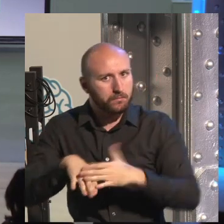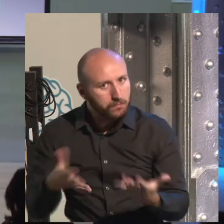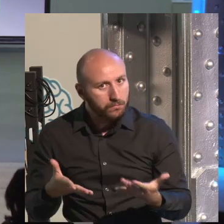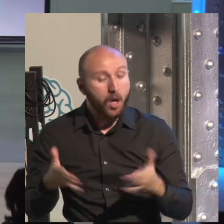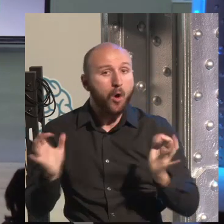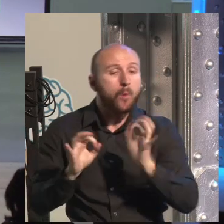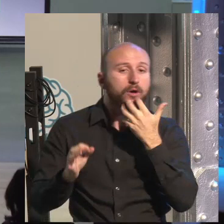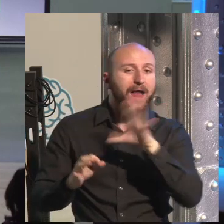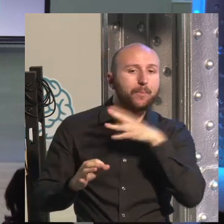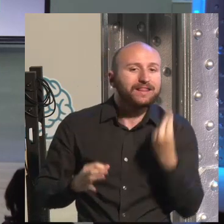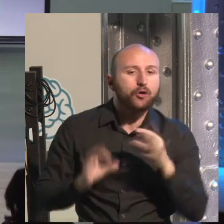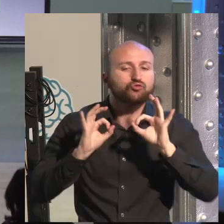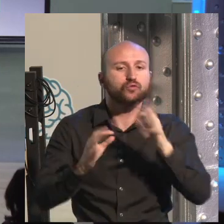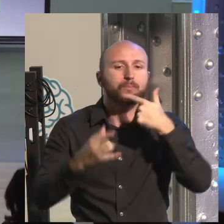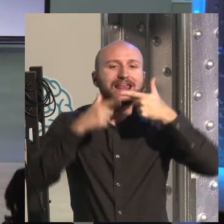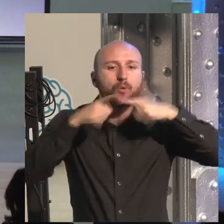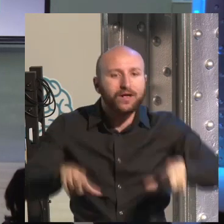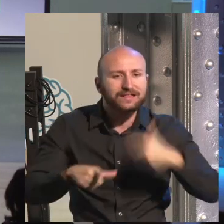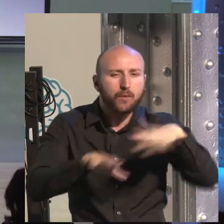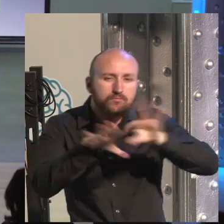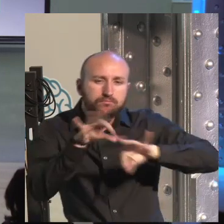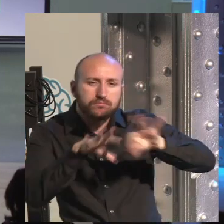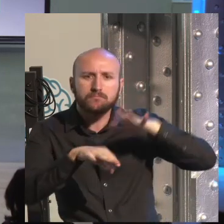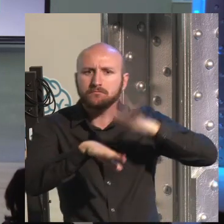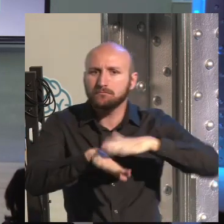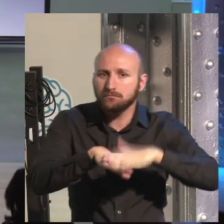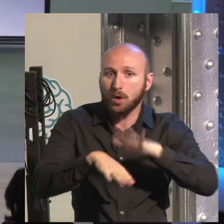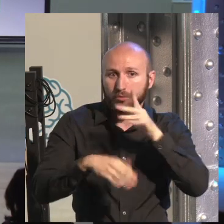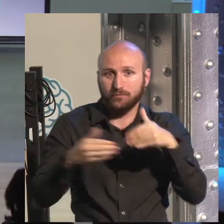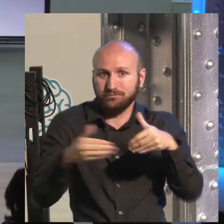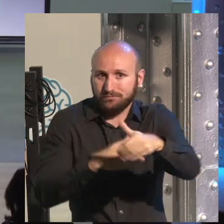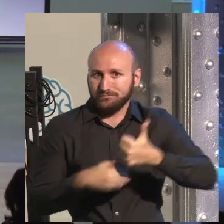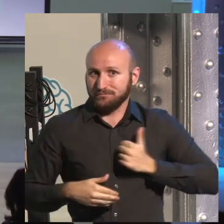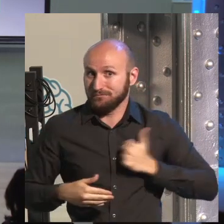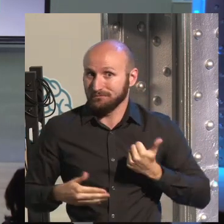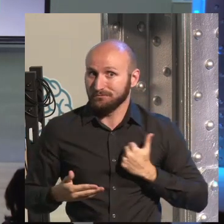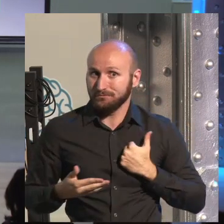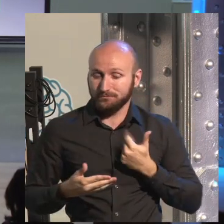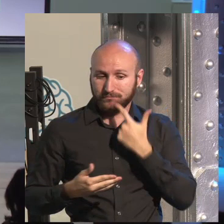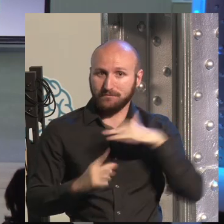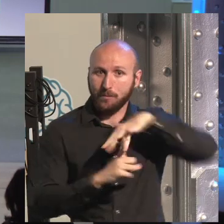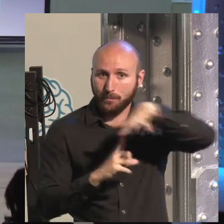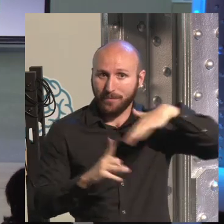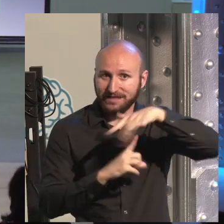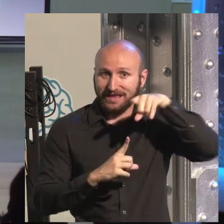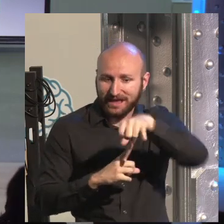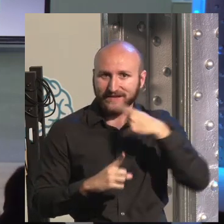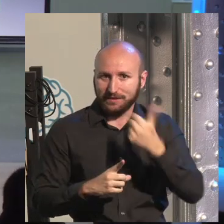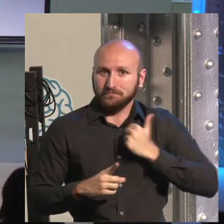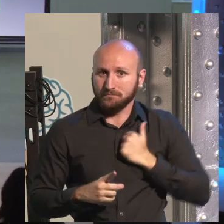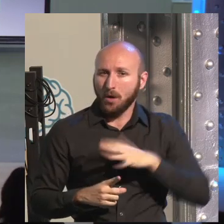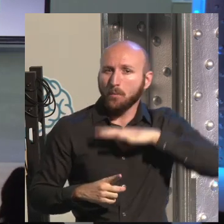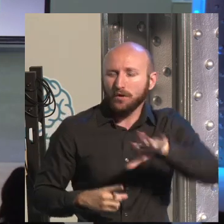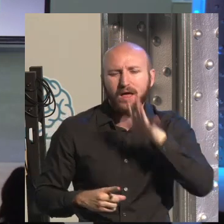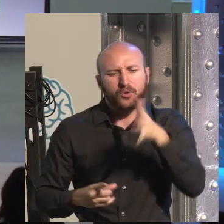mayores habilidades lingüísticas? ¿De qué les podía servir en ese ambiente, en ese medio? Si con